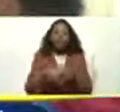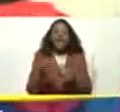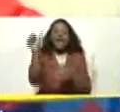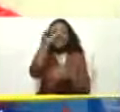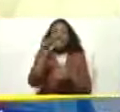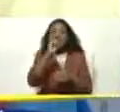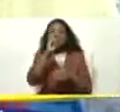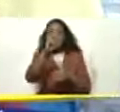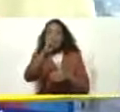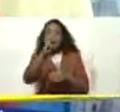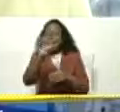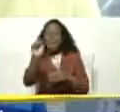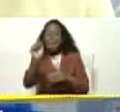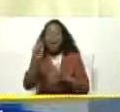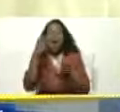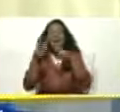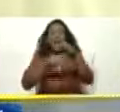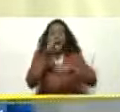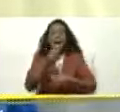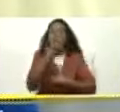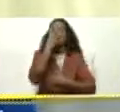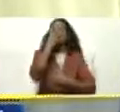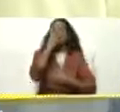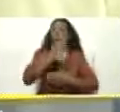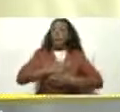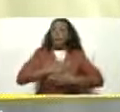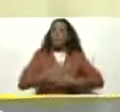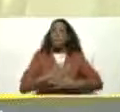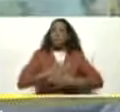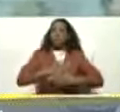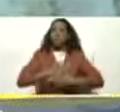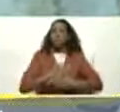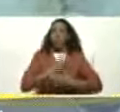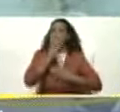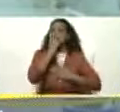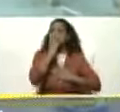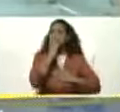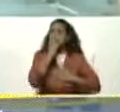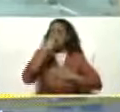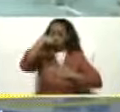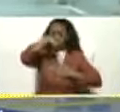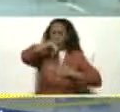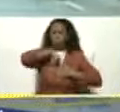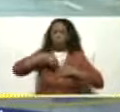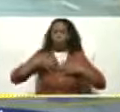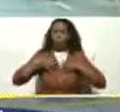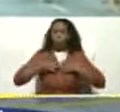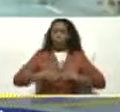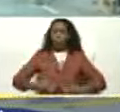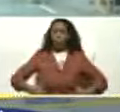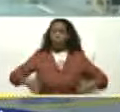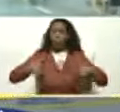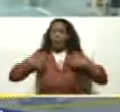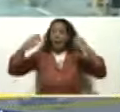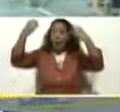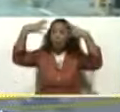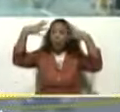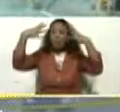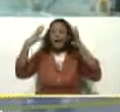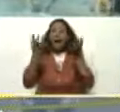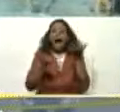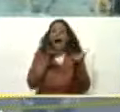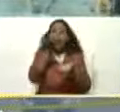sip que lo que hace es mantener presión positiva dentro de los pulmones hay también las lámparas de